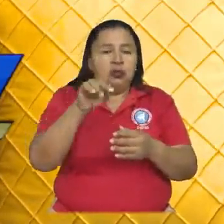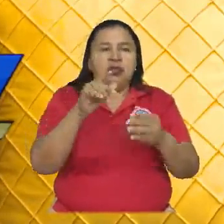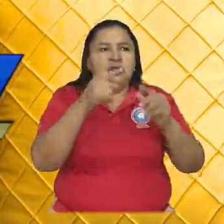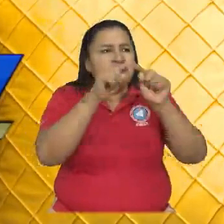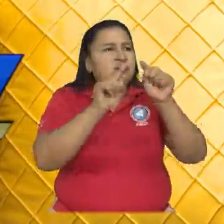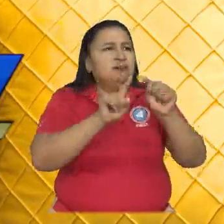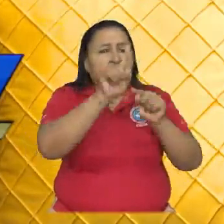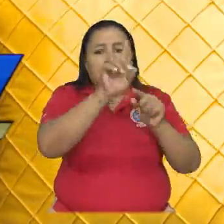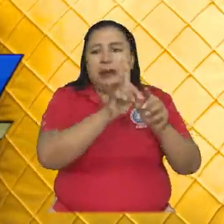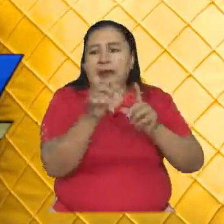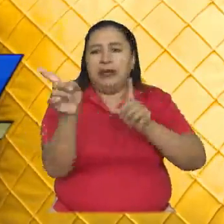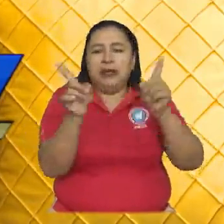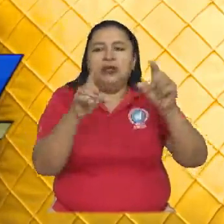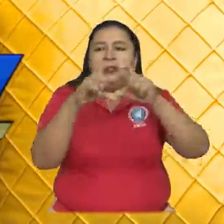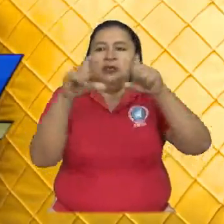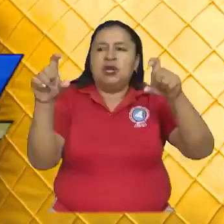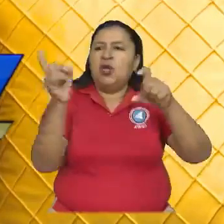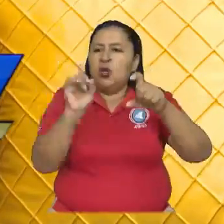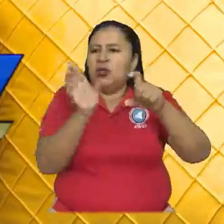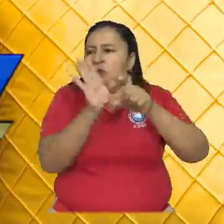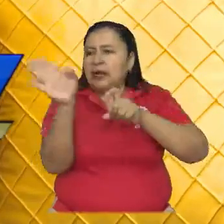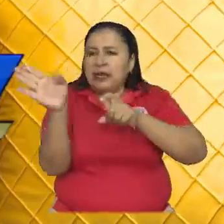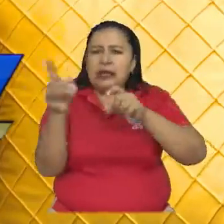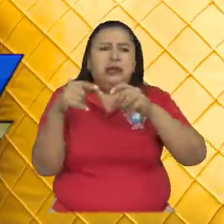¿verdad? Todas las vallas, los MOPIs,